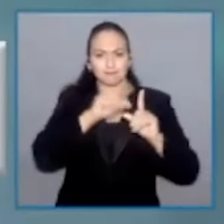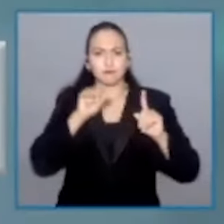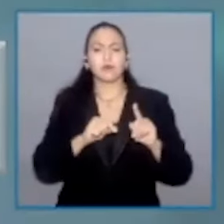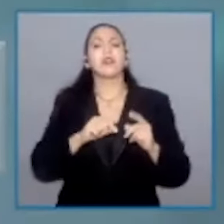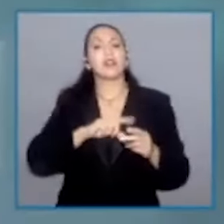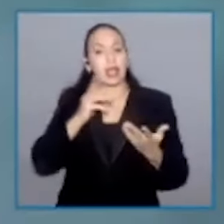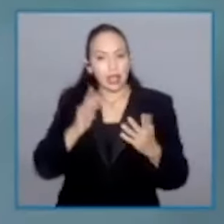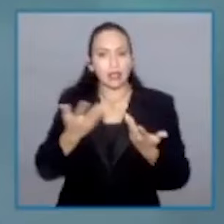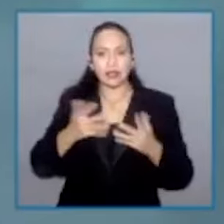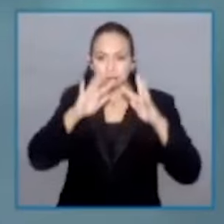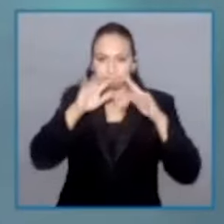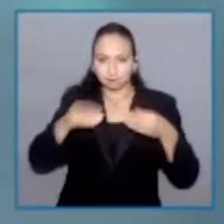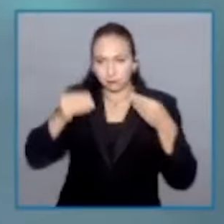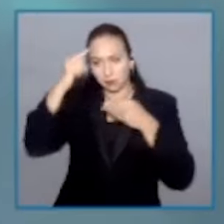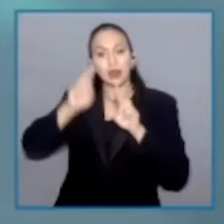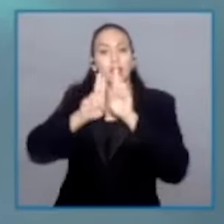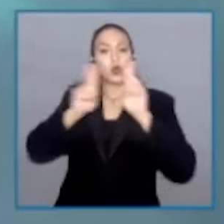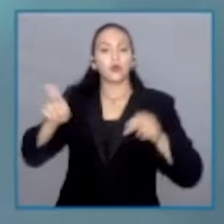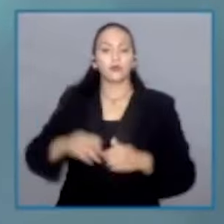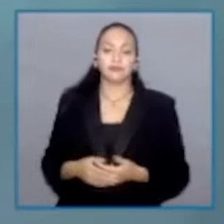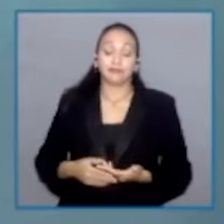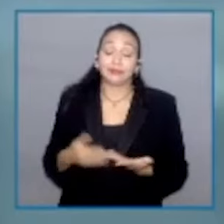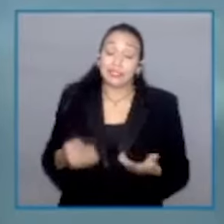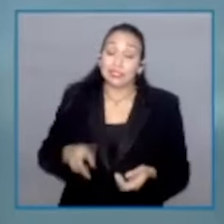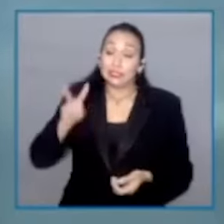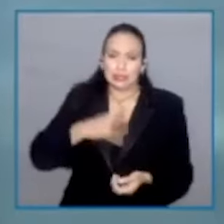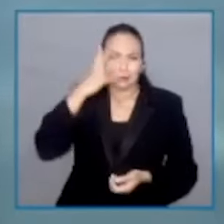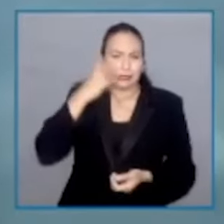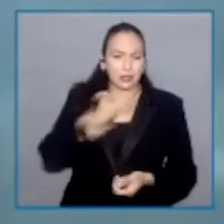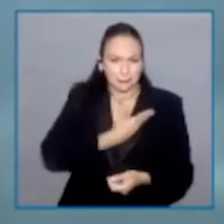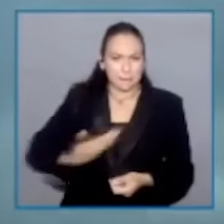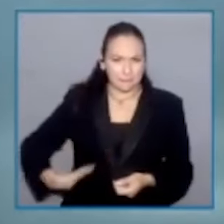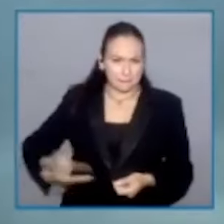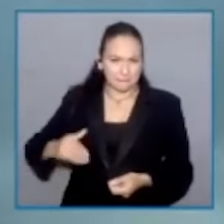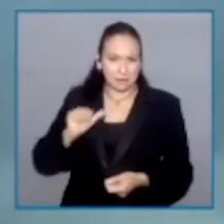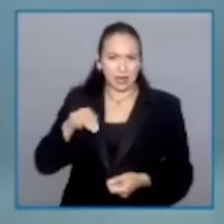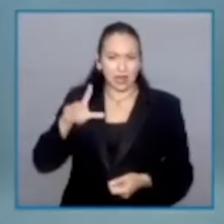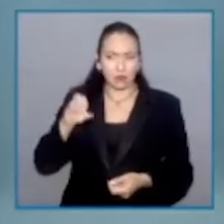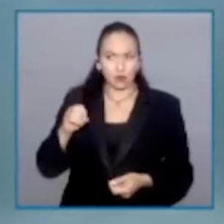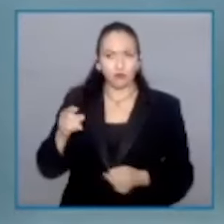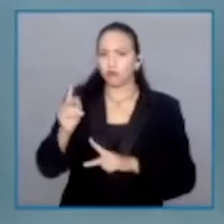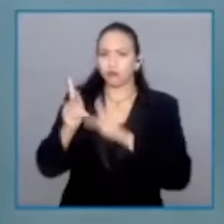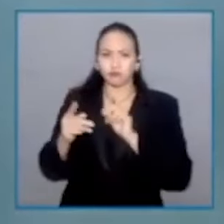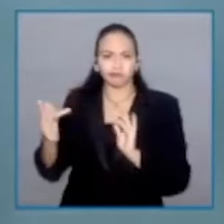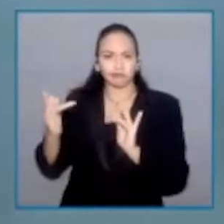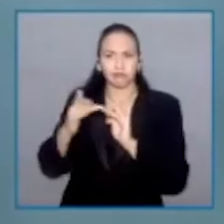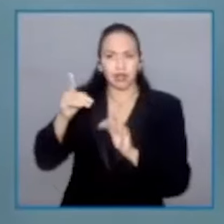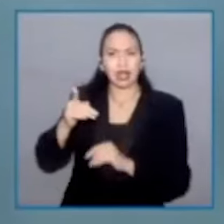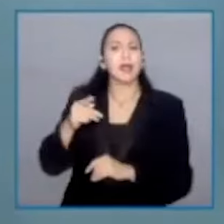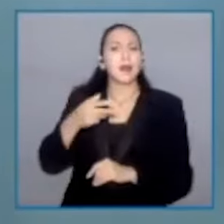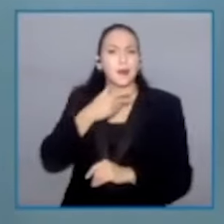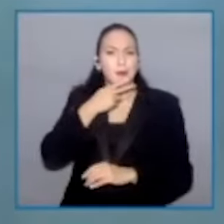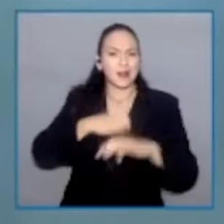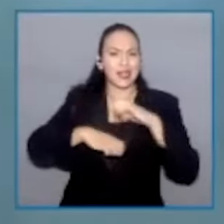Lamentaron que el presidente minimizara el pronunciamiento del embajador de Estados Unidos, Ken Salazar, sobre la inviabilidad de la reforma como